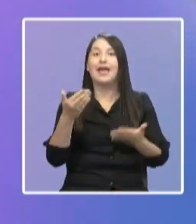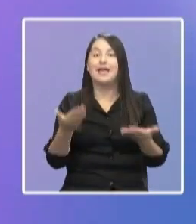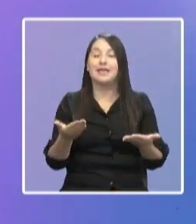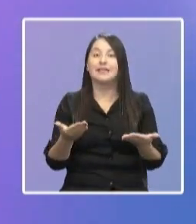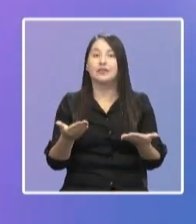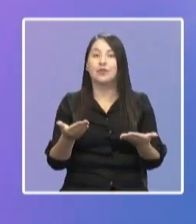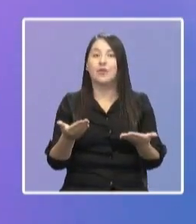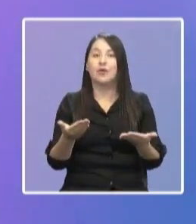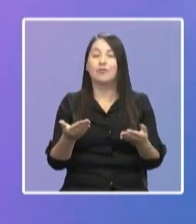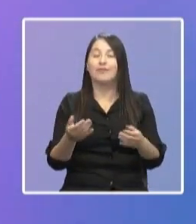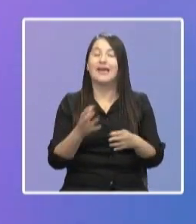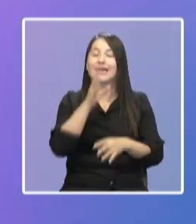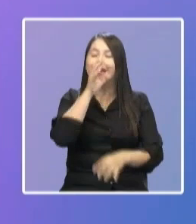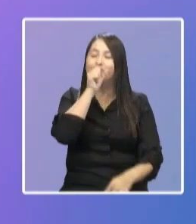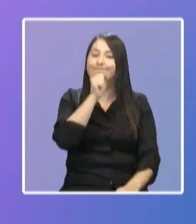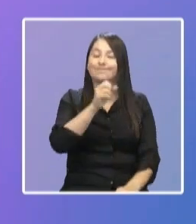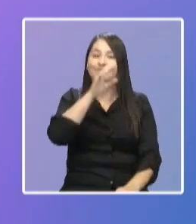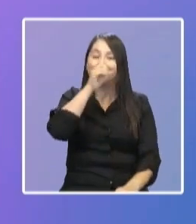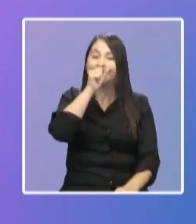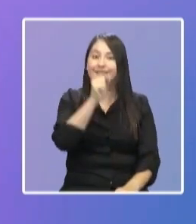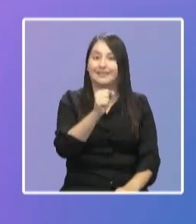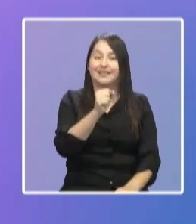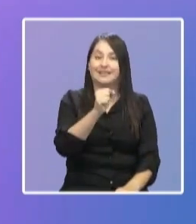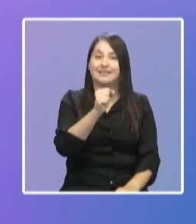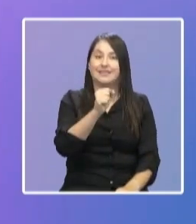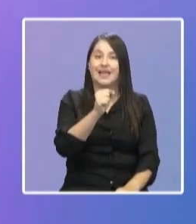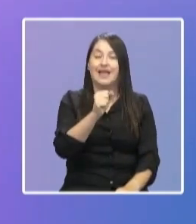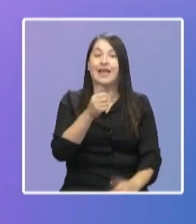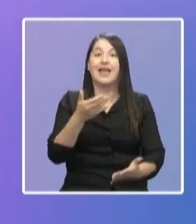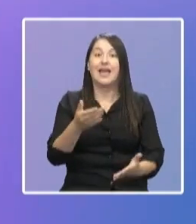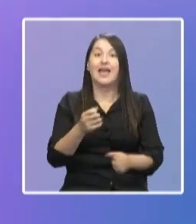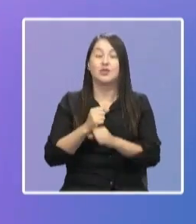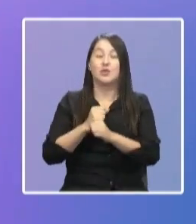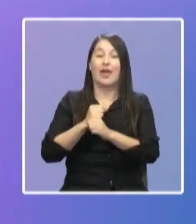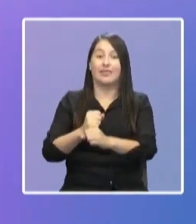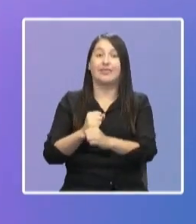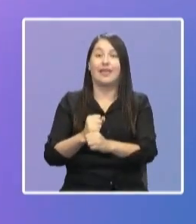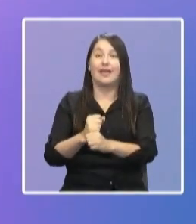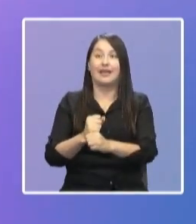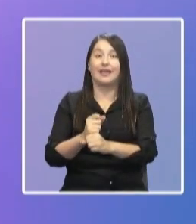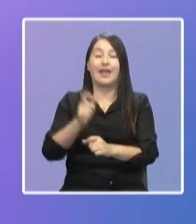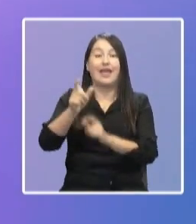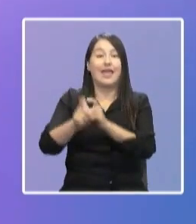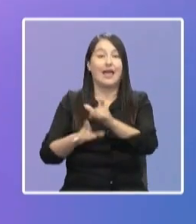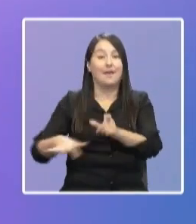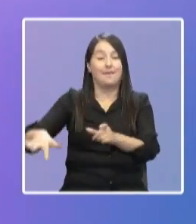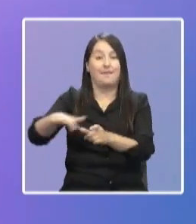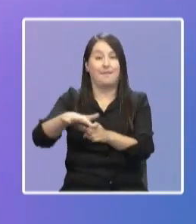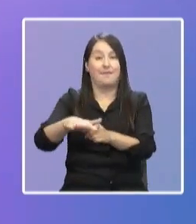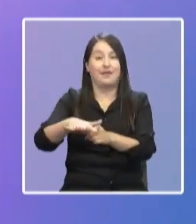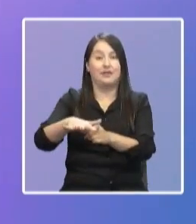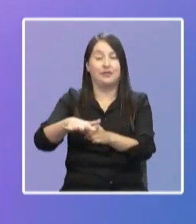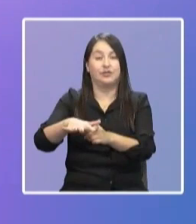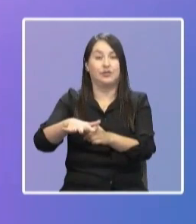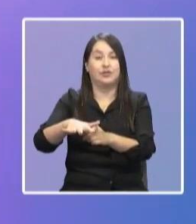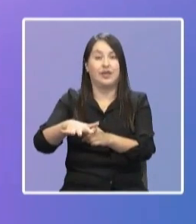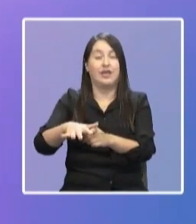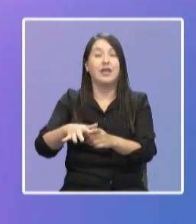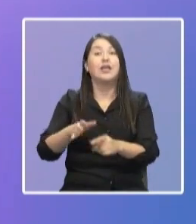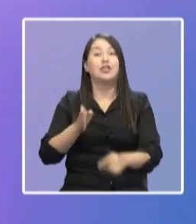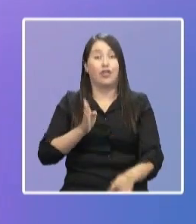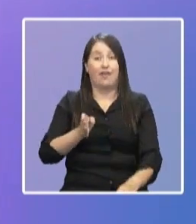contraataques, expresado en parte en el aumento de los femicidios. Y aún muchas